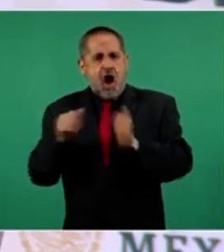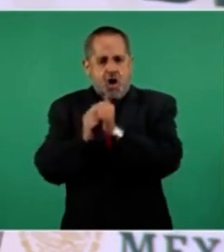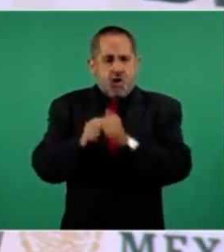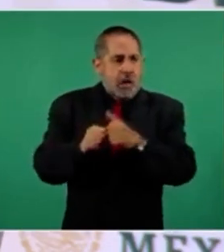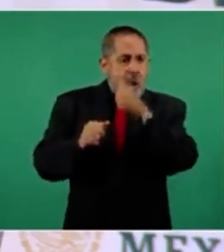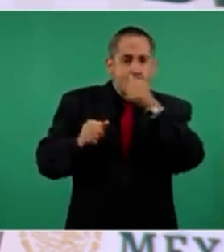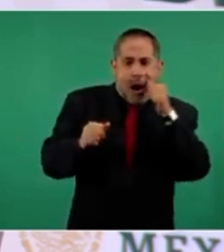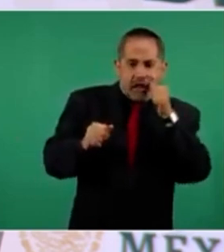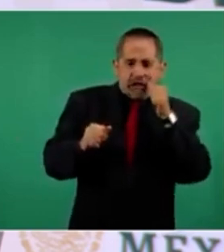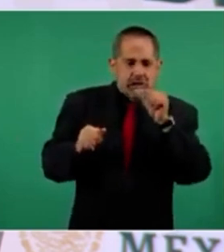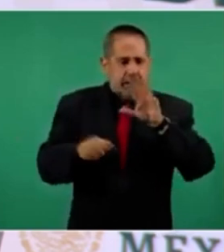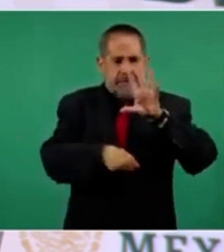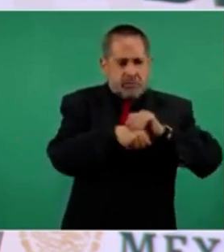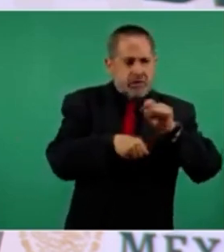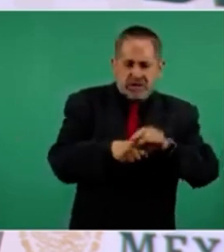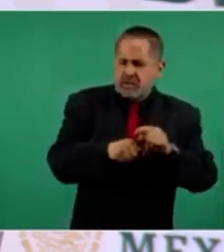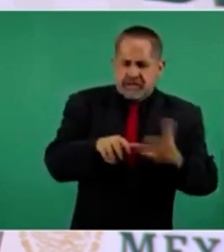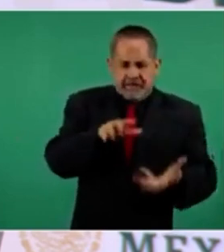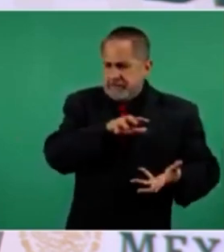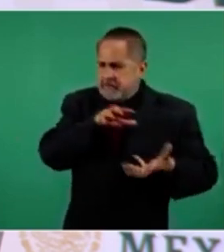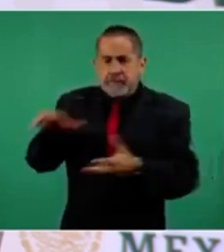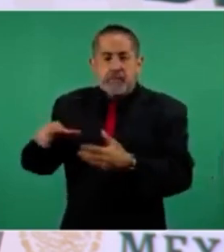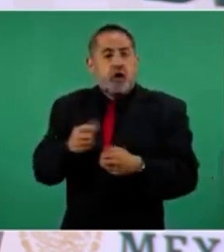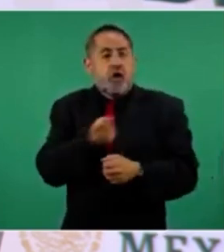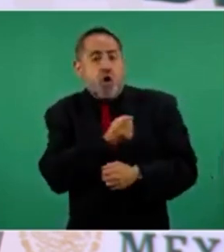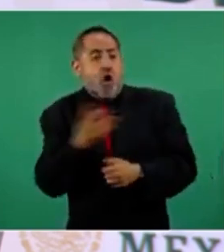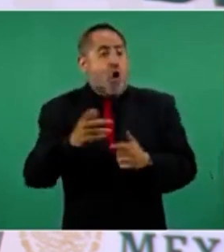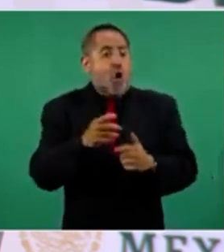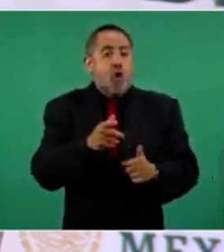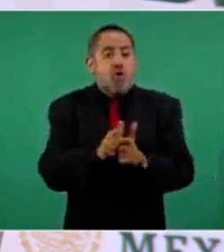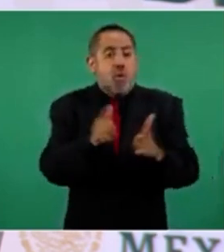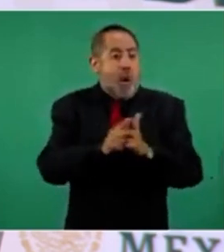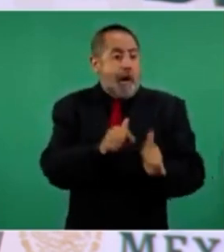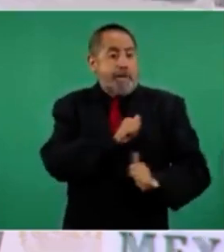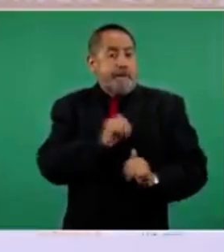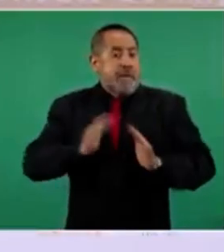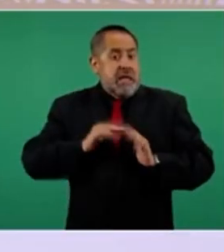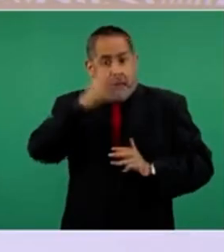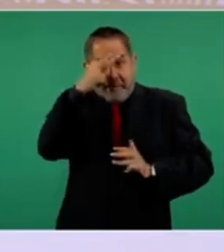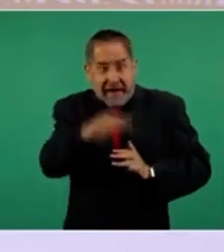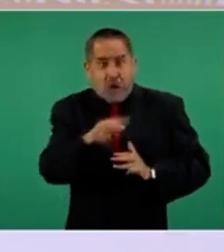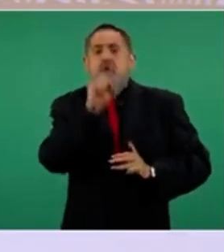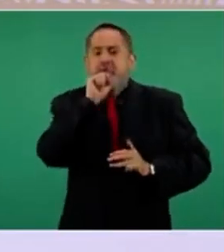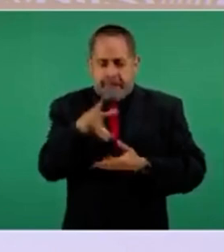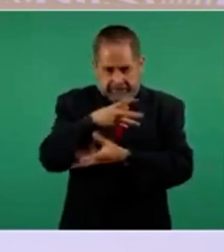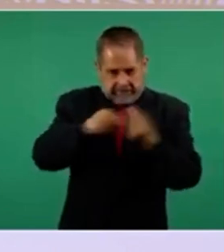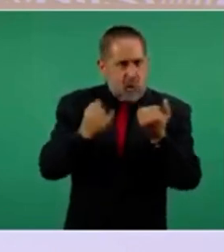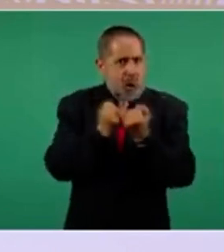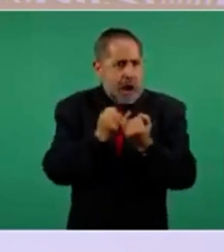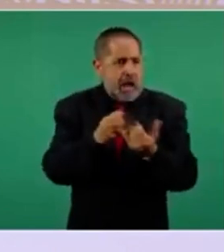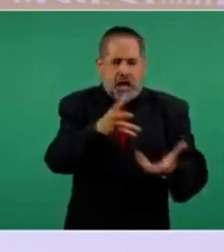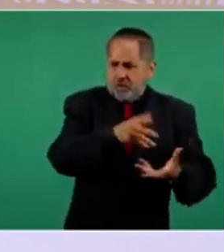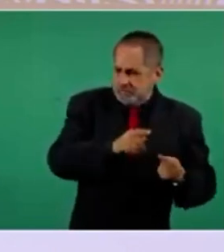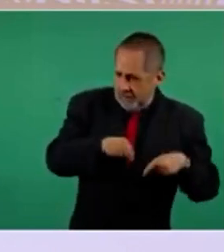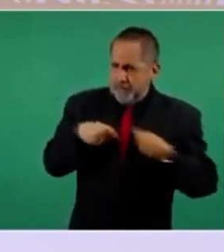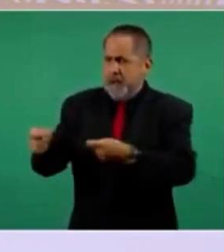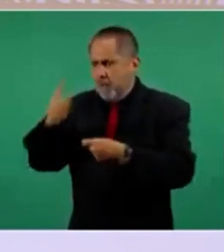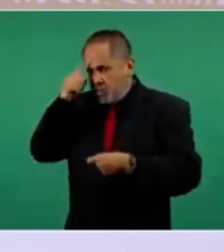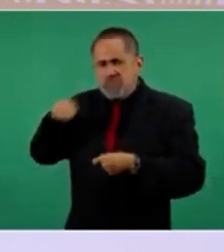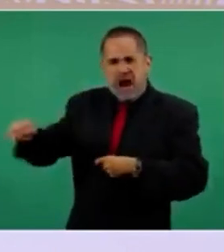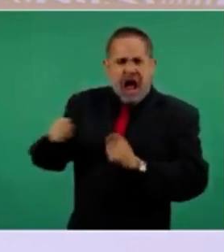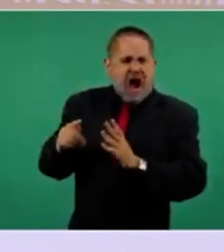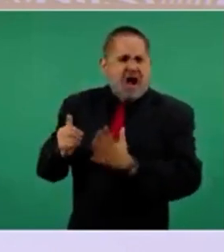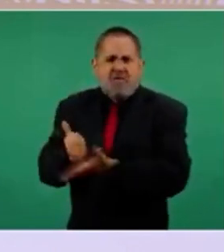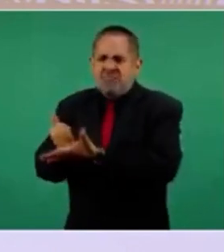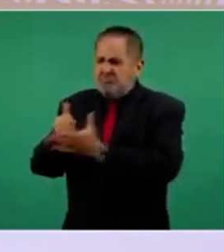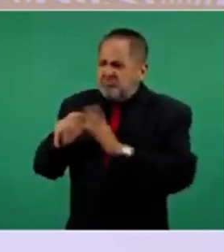de Juárez fue enviar a Cuba un selecto grupo de militares mexicanos para contribuir a la formación y entrenamiento del